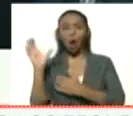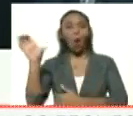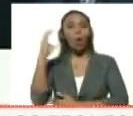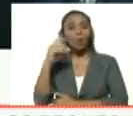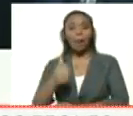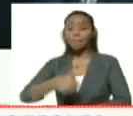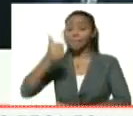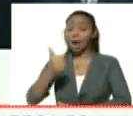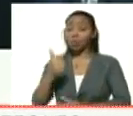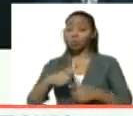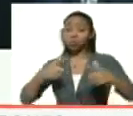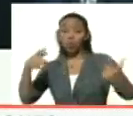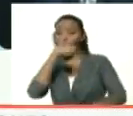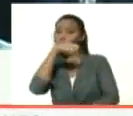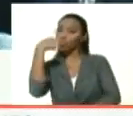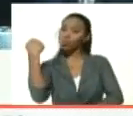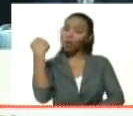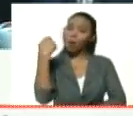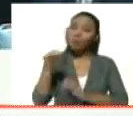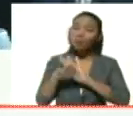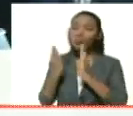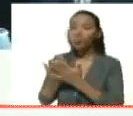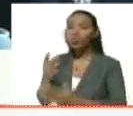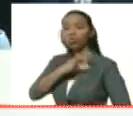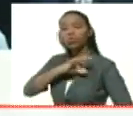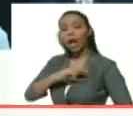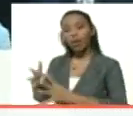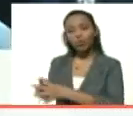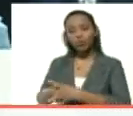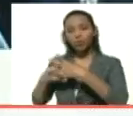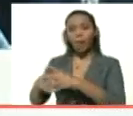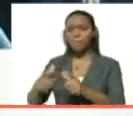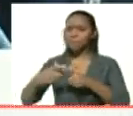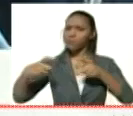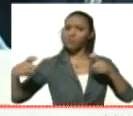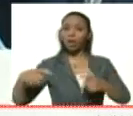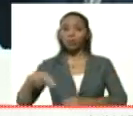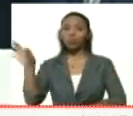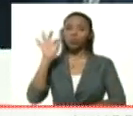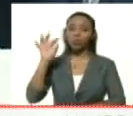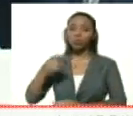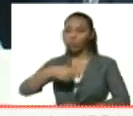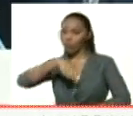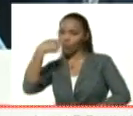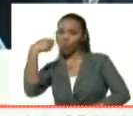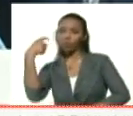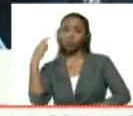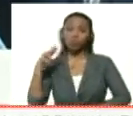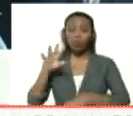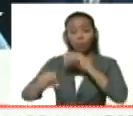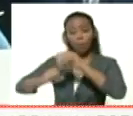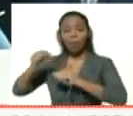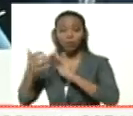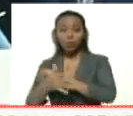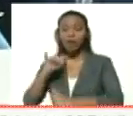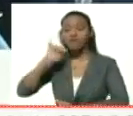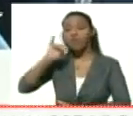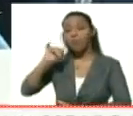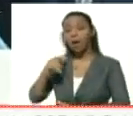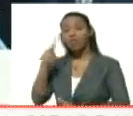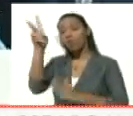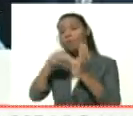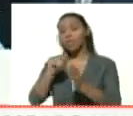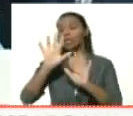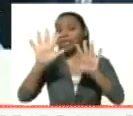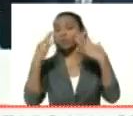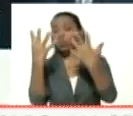grande productor de drogas del mundo y en la sociedad norteamericana a su mayor consumidor. Según el informe de Naciones Unidas